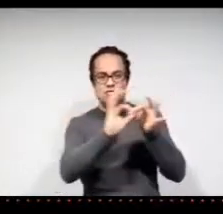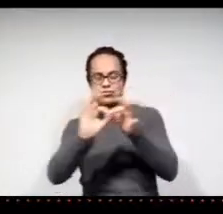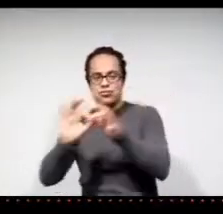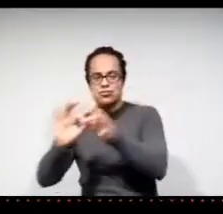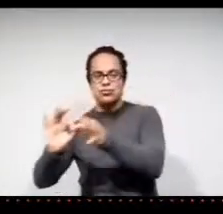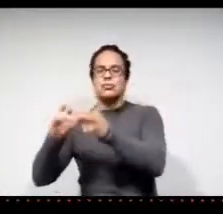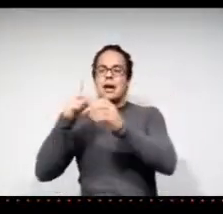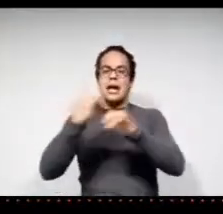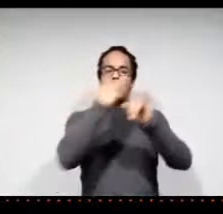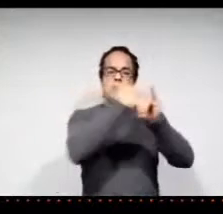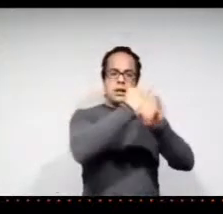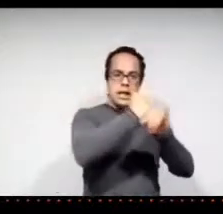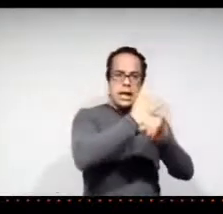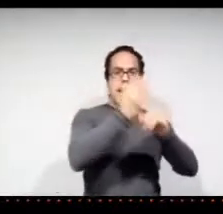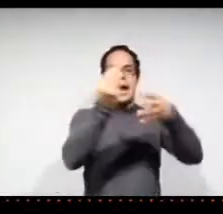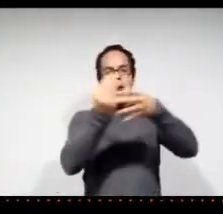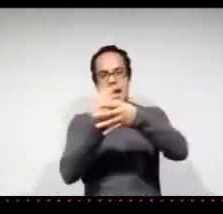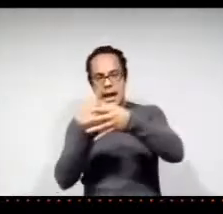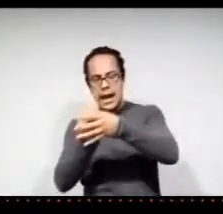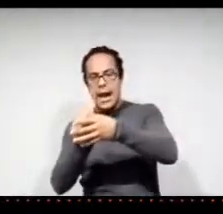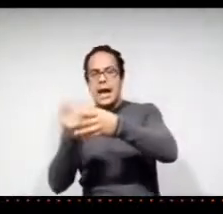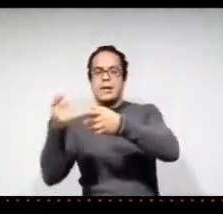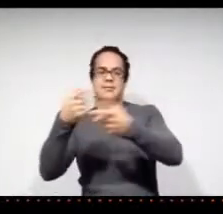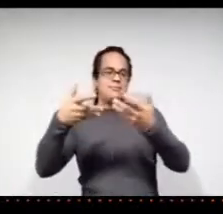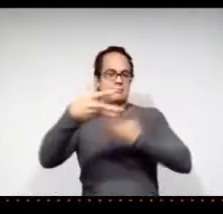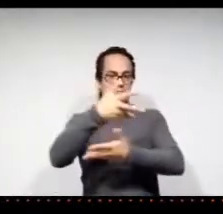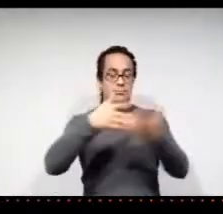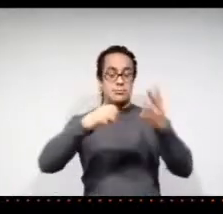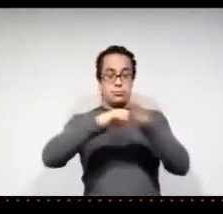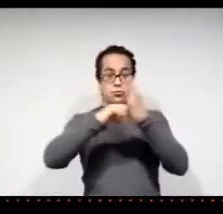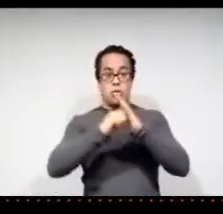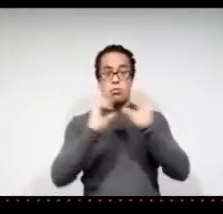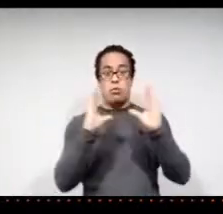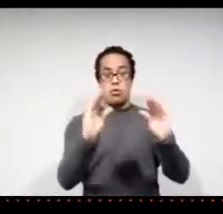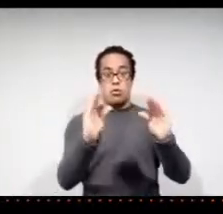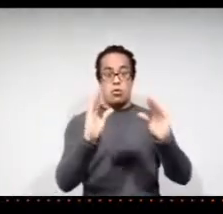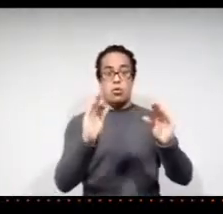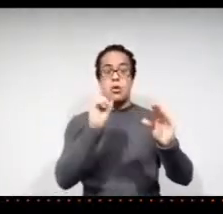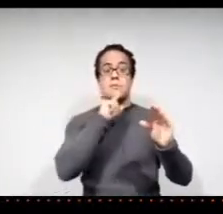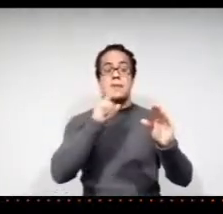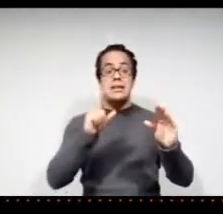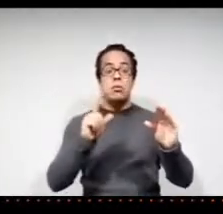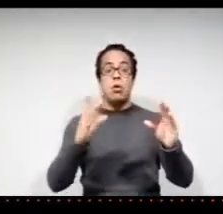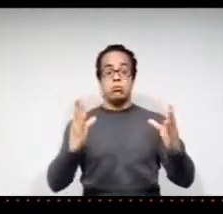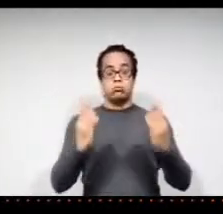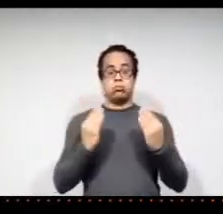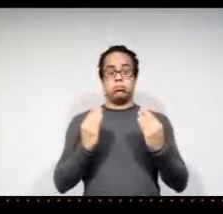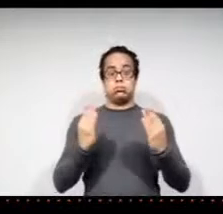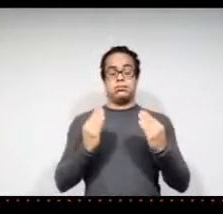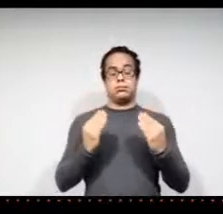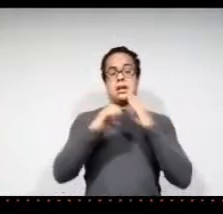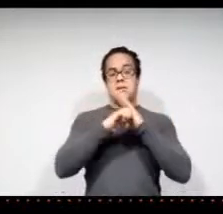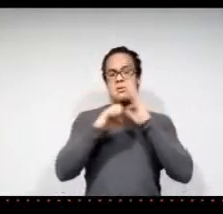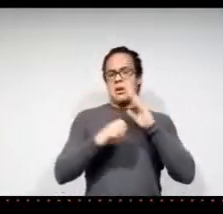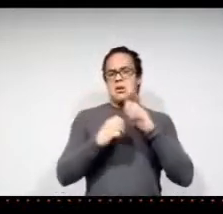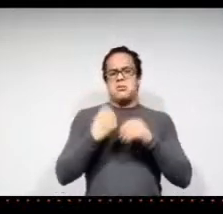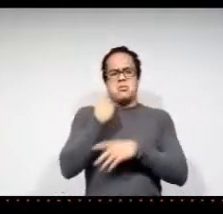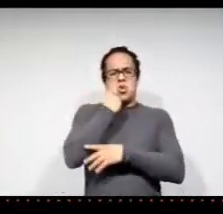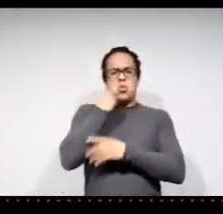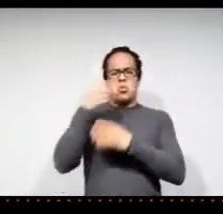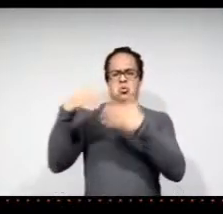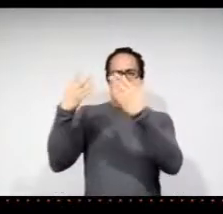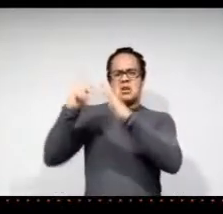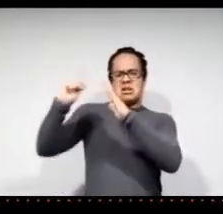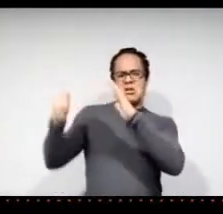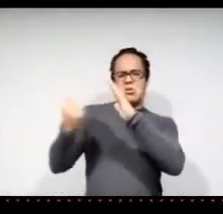capaces de impartir una clase y de recibir una clase independientemente de lo que pase con la tecnología,